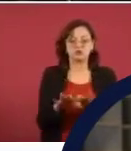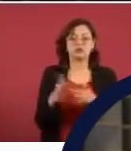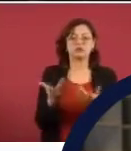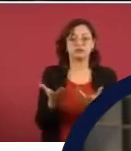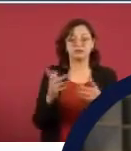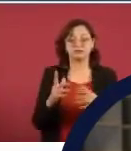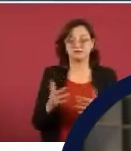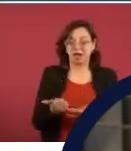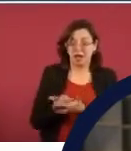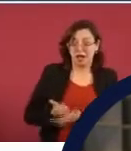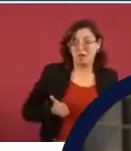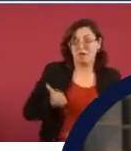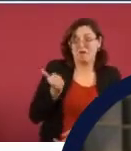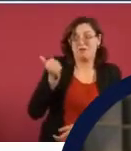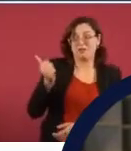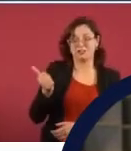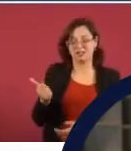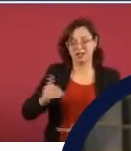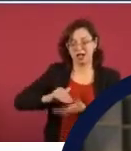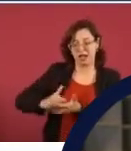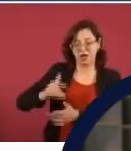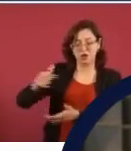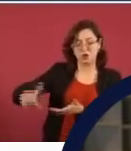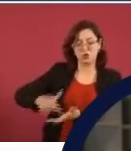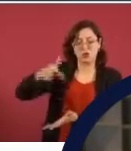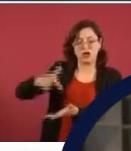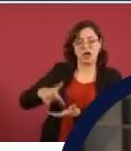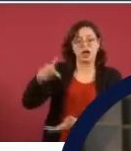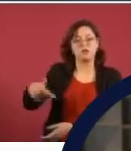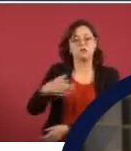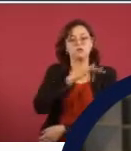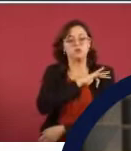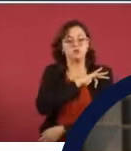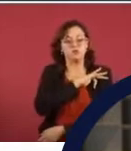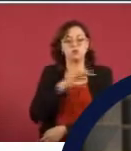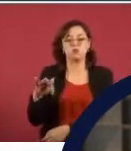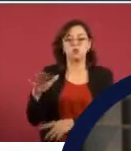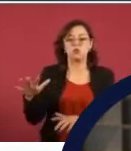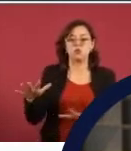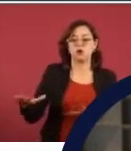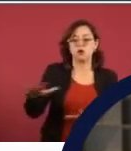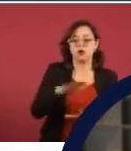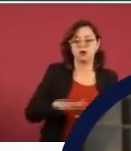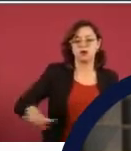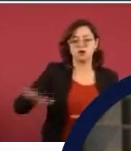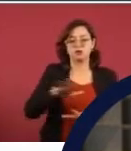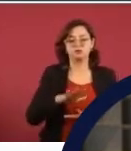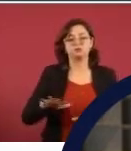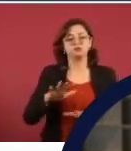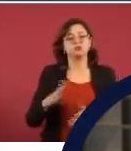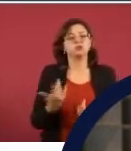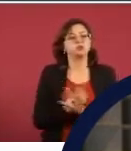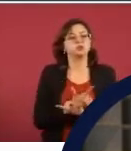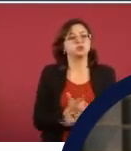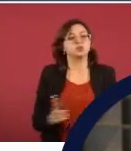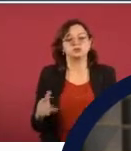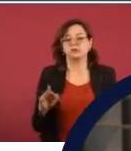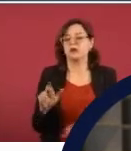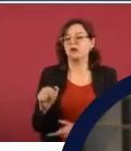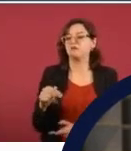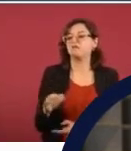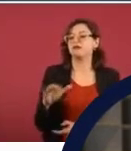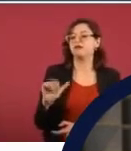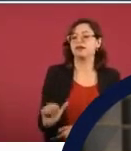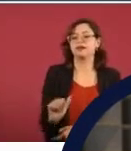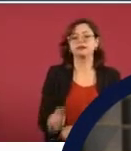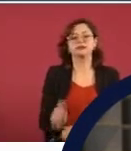llevar a cabo esa transformación de manera adecuada, profunda, sin oposición, sin los grupos que están siendo afectados, pues que no pueden